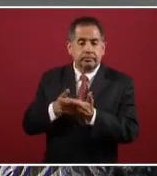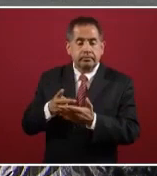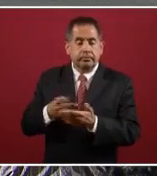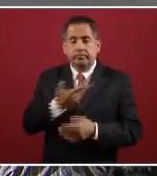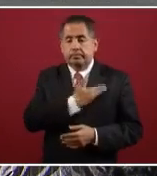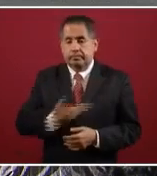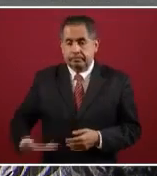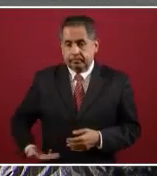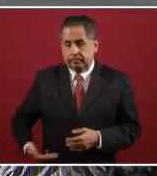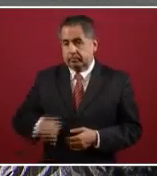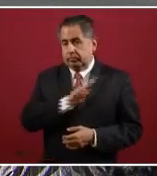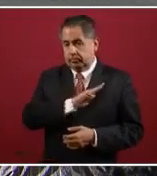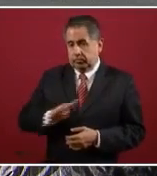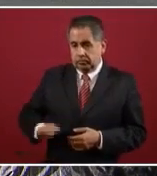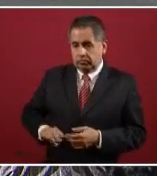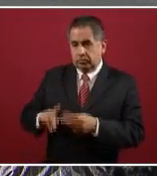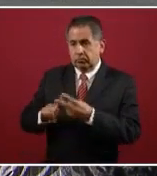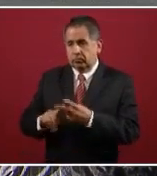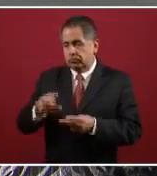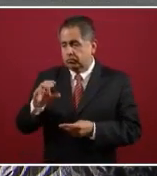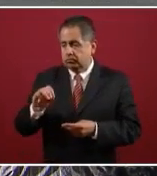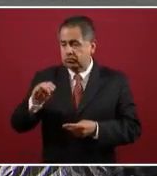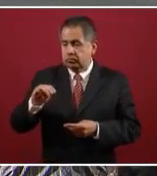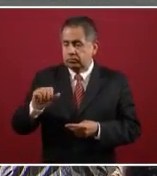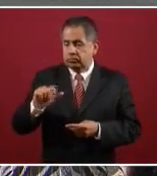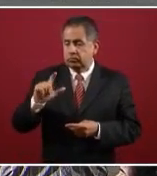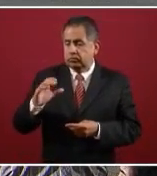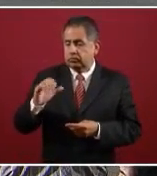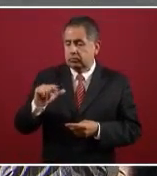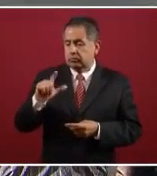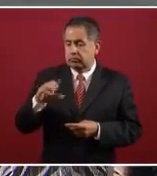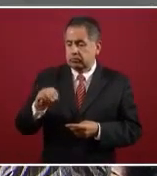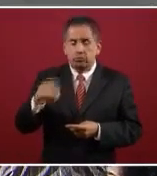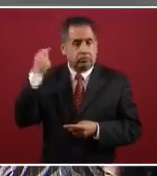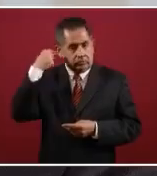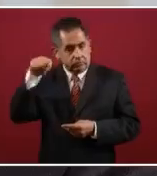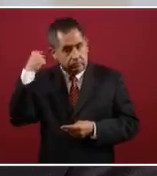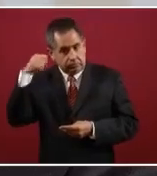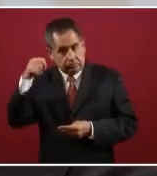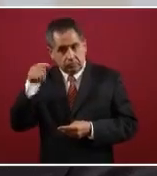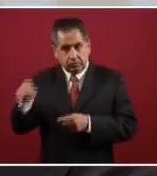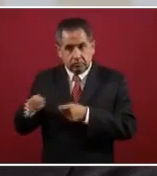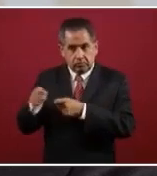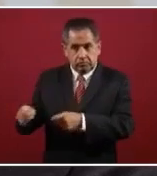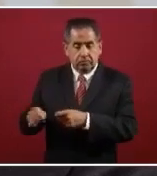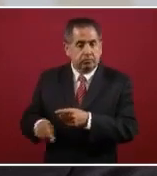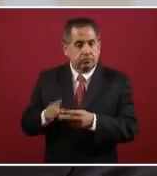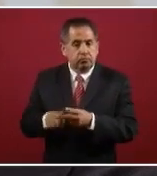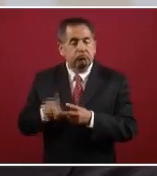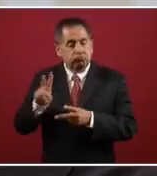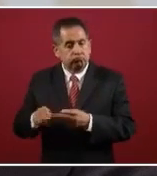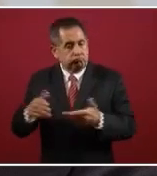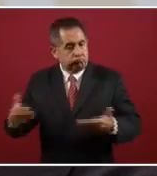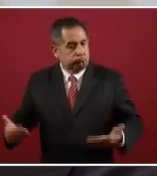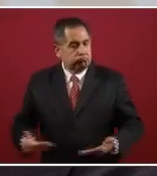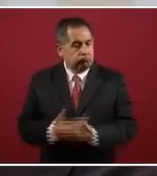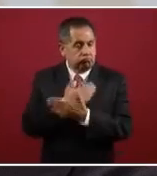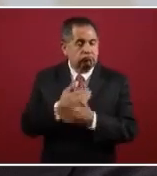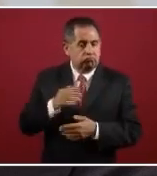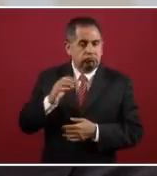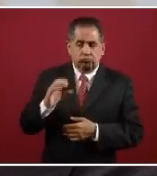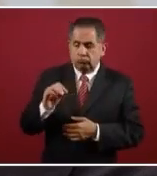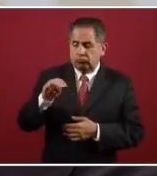de Comalcalco, Tabasco, es originario de